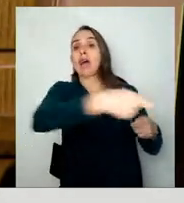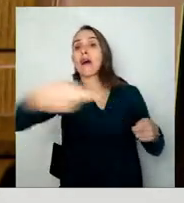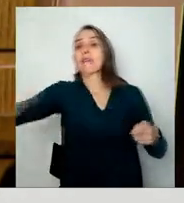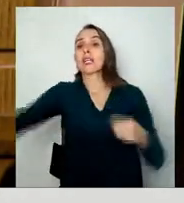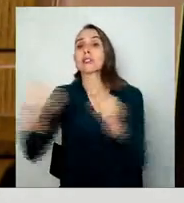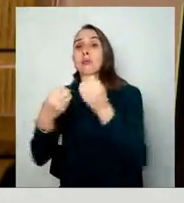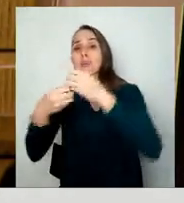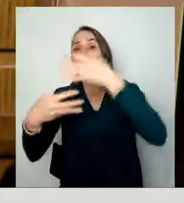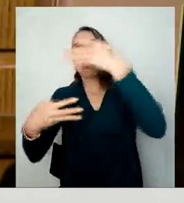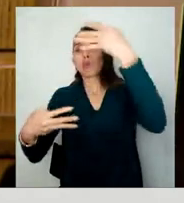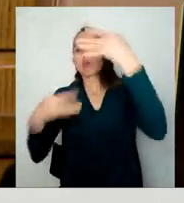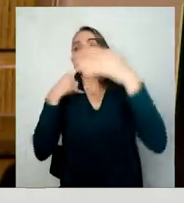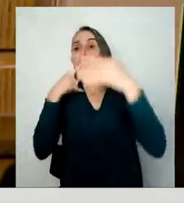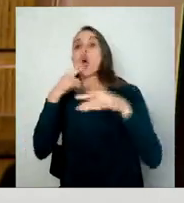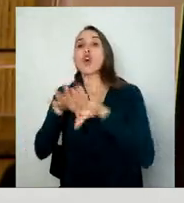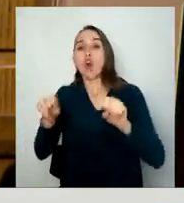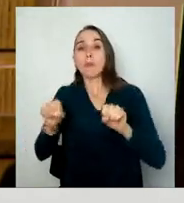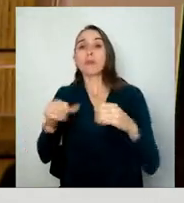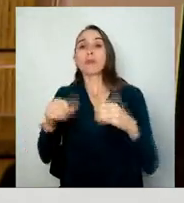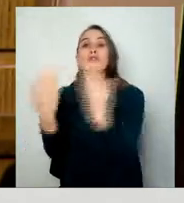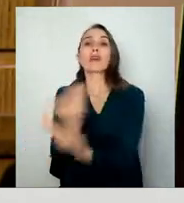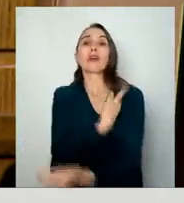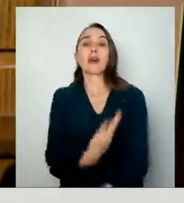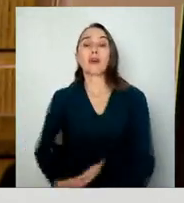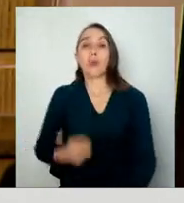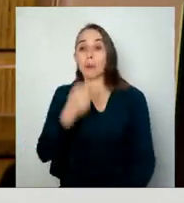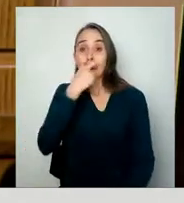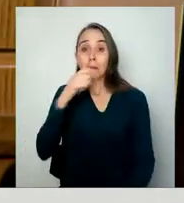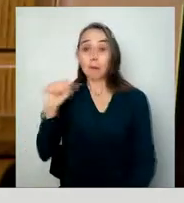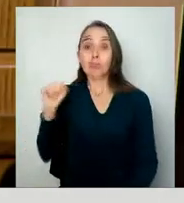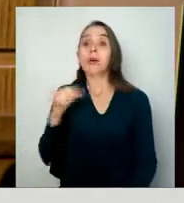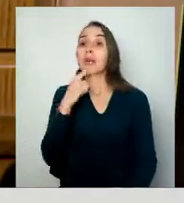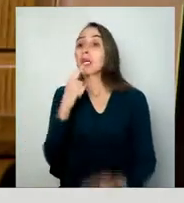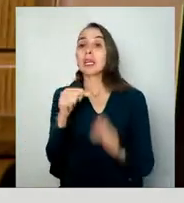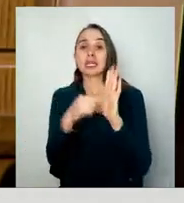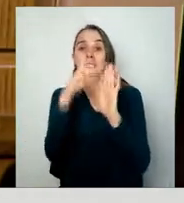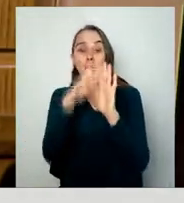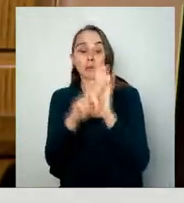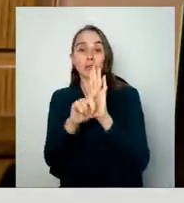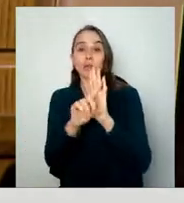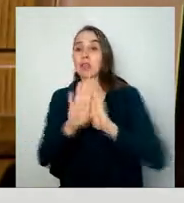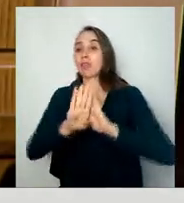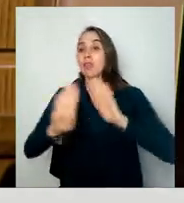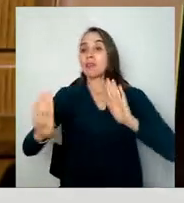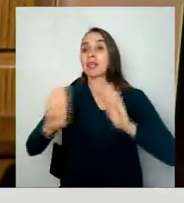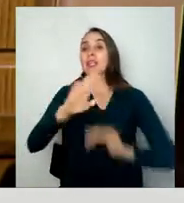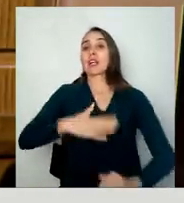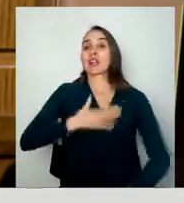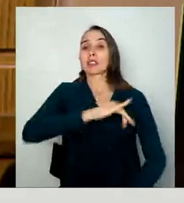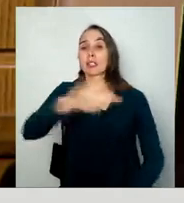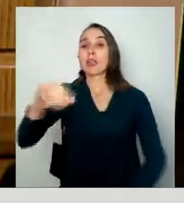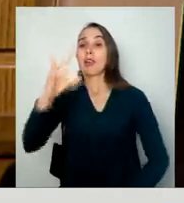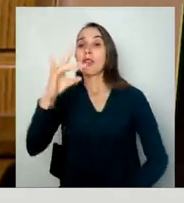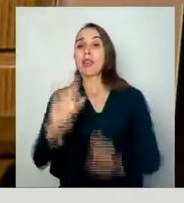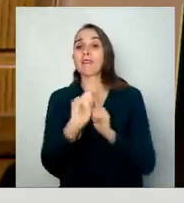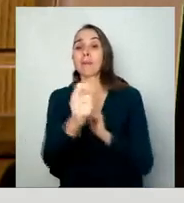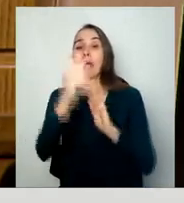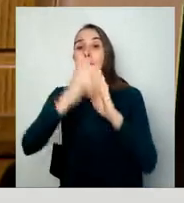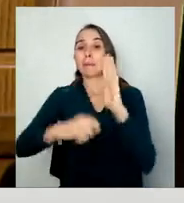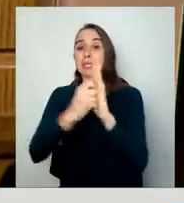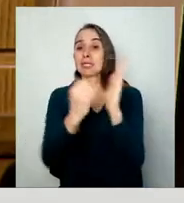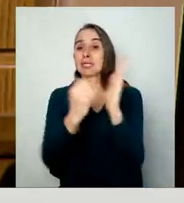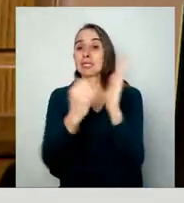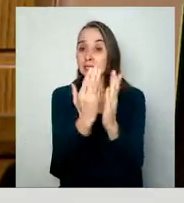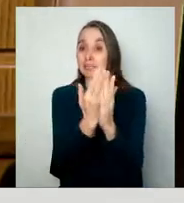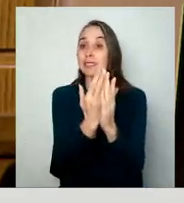va por un buen camino presidente me parece lo más lejano al sentido común que por tener una deuda arancelaria cientos de jóvenes no pueden